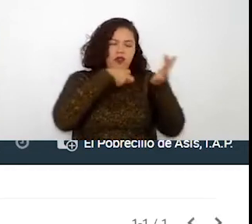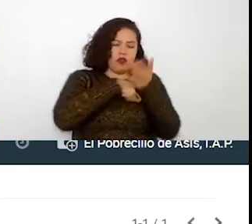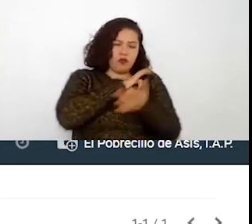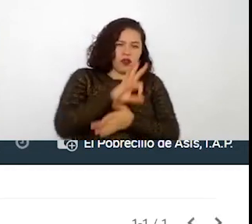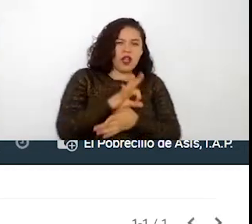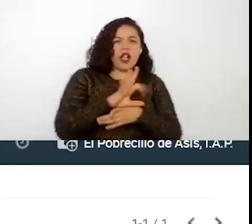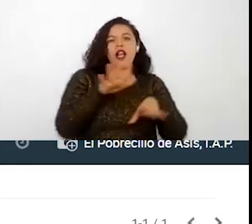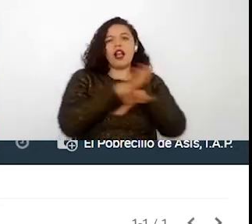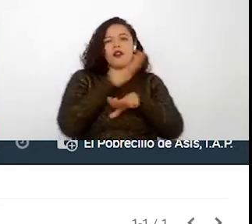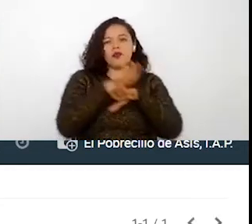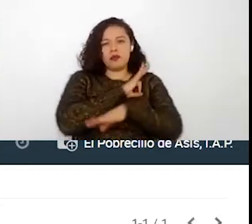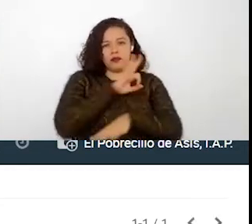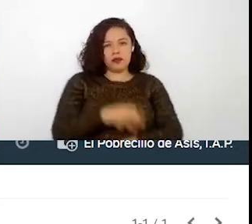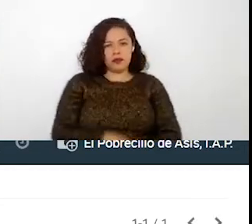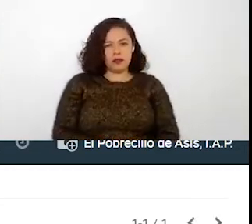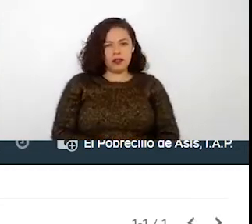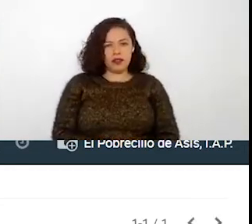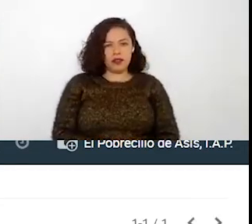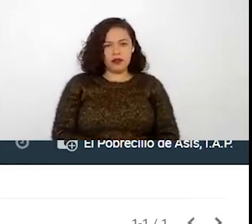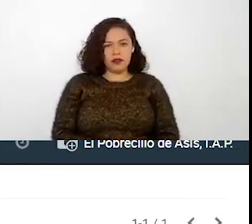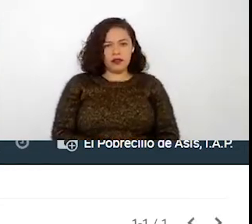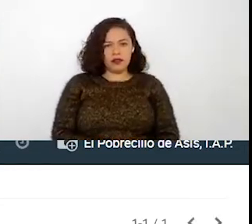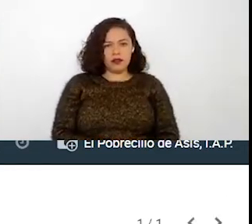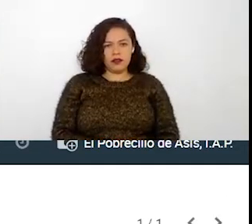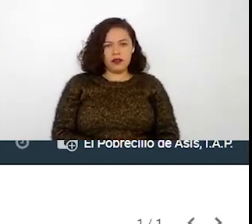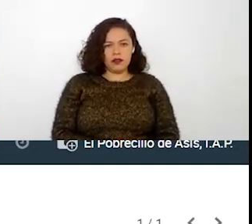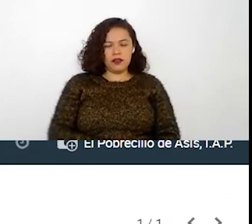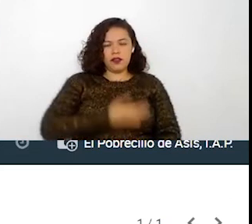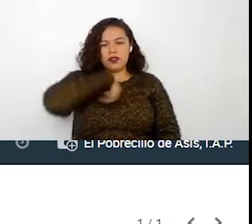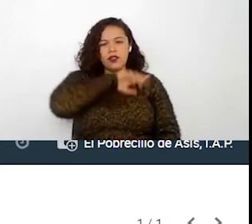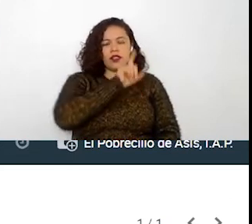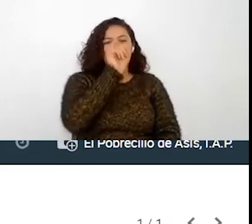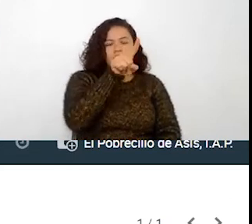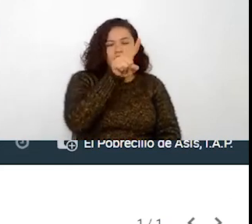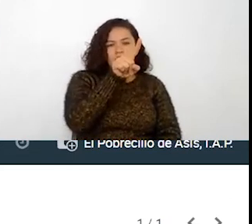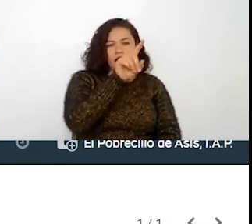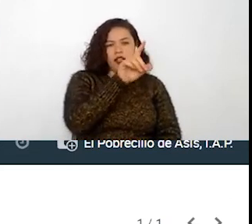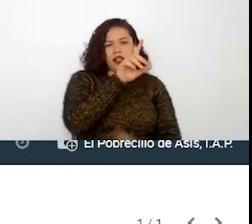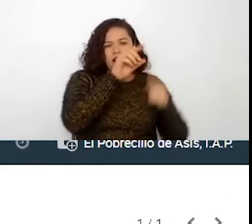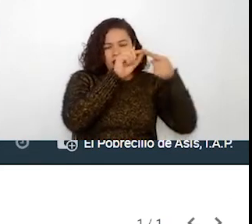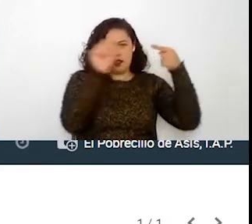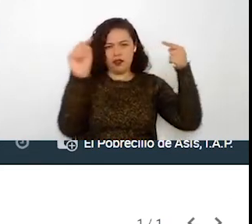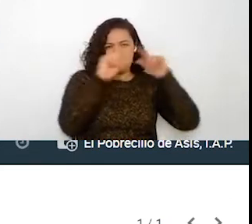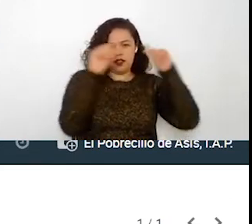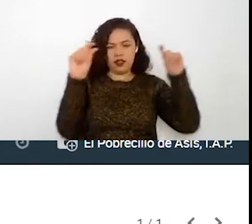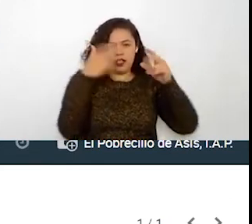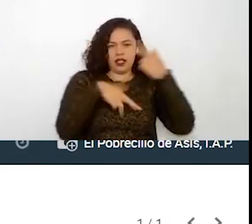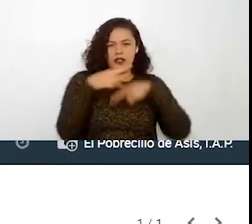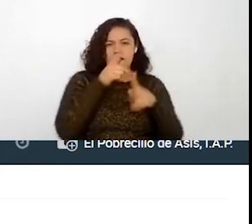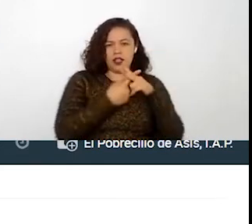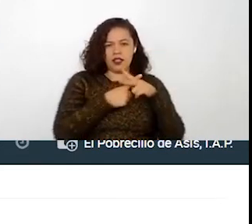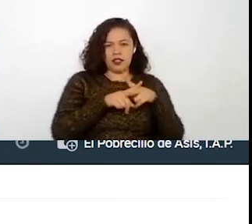hacer algún cambio y le vamos a dar clic aquí no nos regresamos al principio